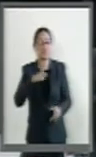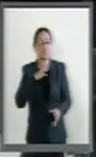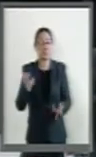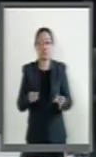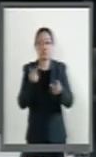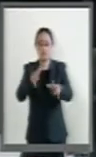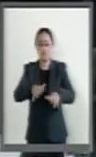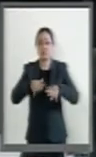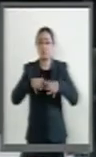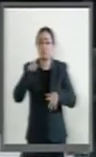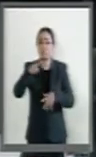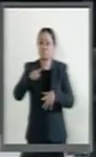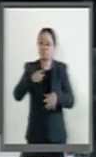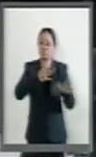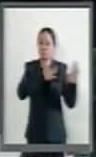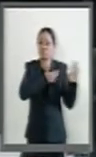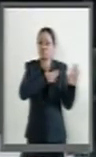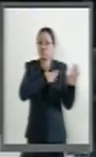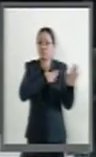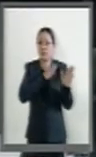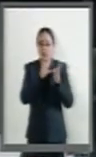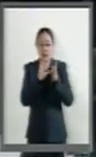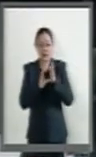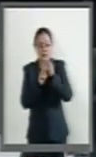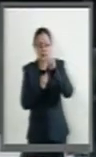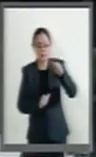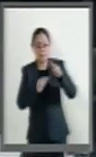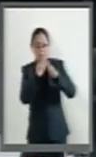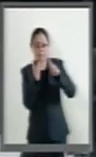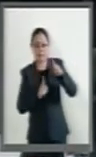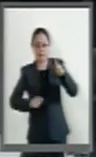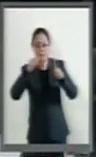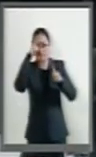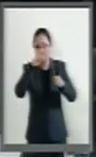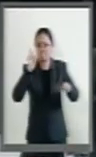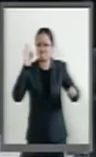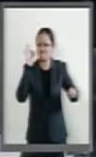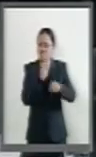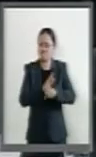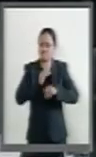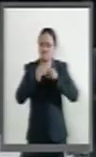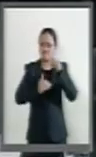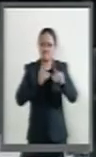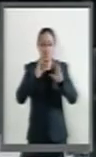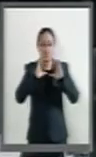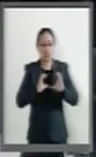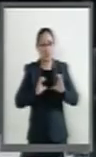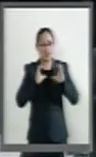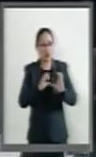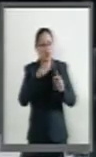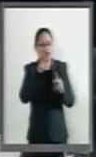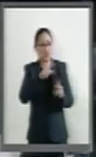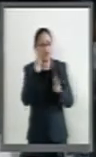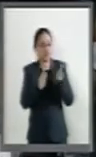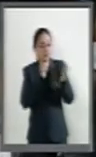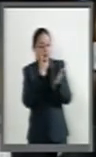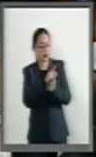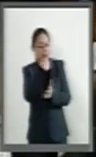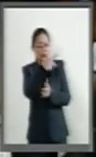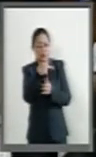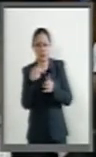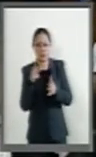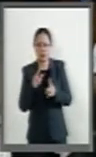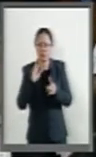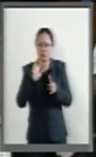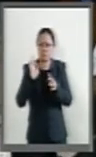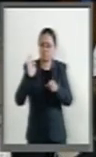pregunto, ¿protestan guardar y hacer guardar la Constitución Política de los Estados Unidos Mexicanos y las leyes que de ella